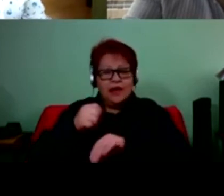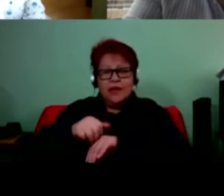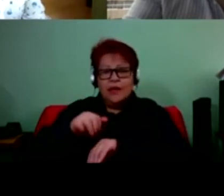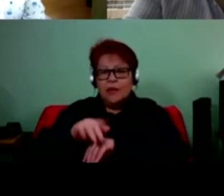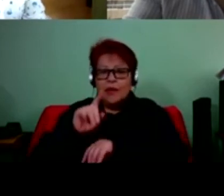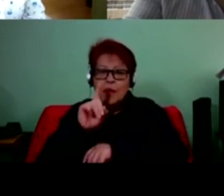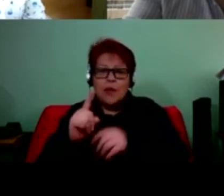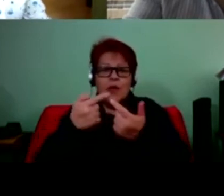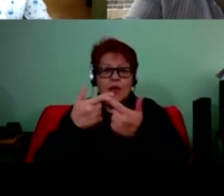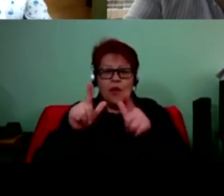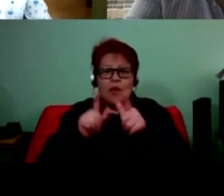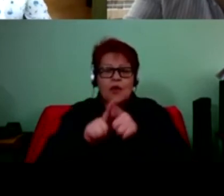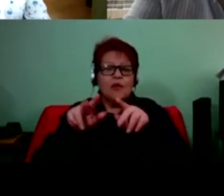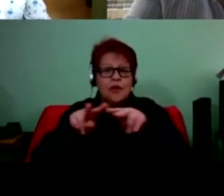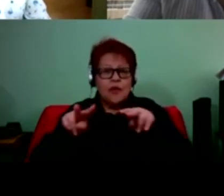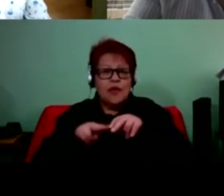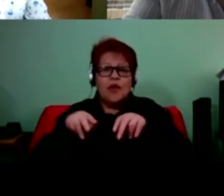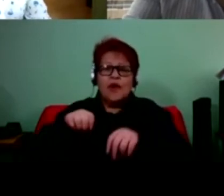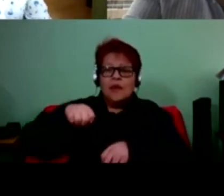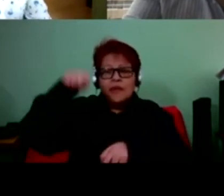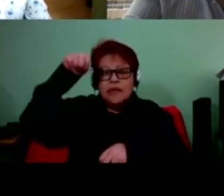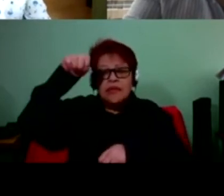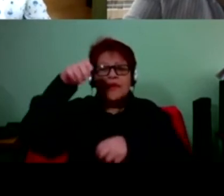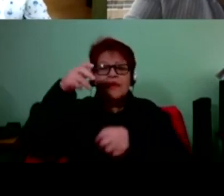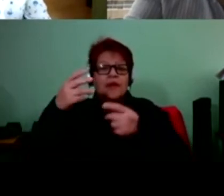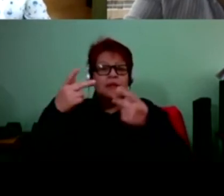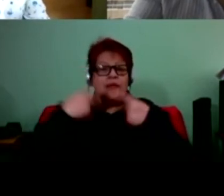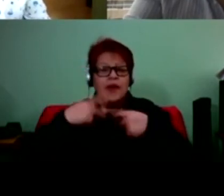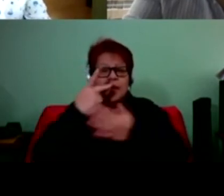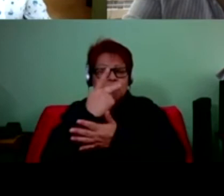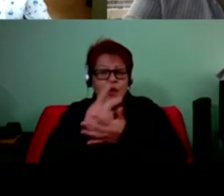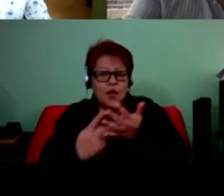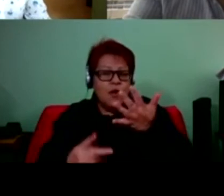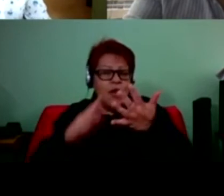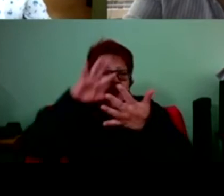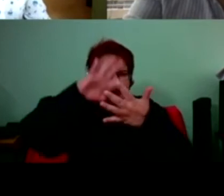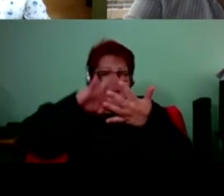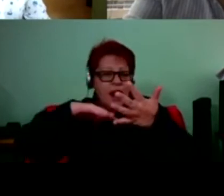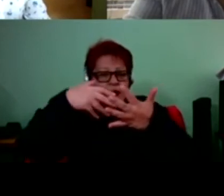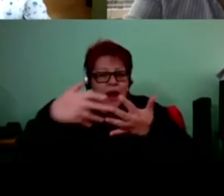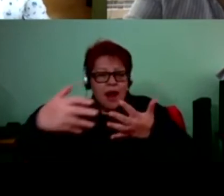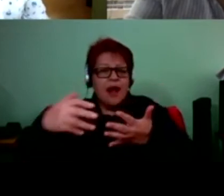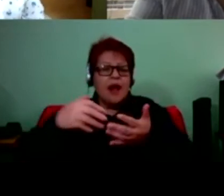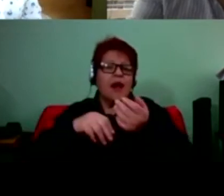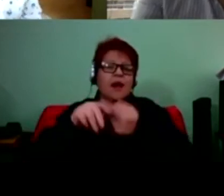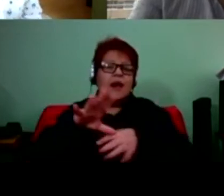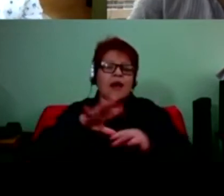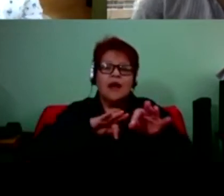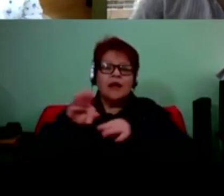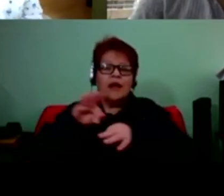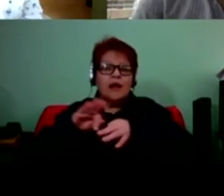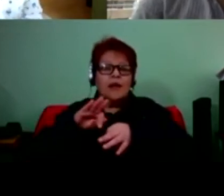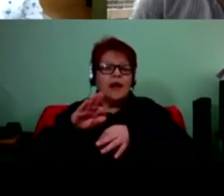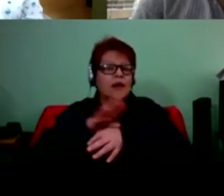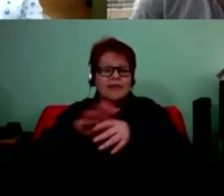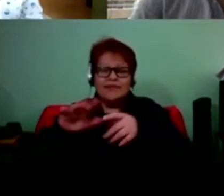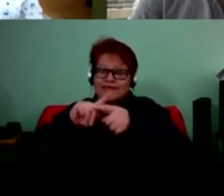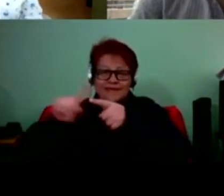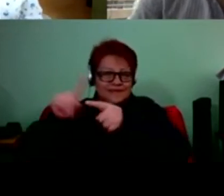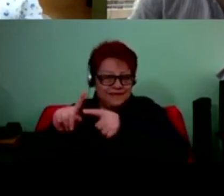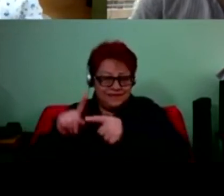las personas adultas mayores, ver todo el programa legislativo, los programas de trabajo, etcétera.